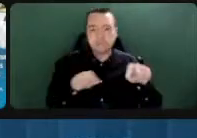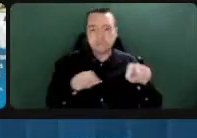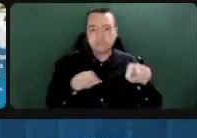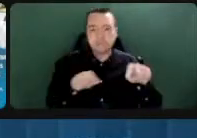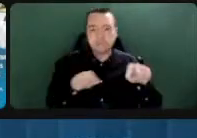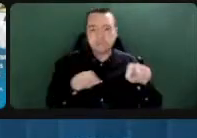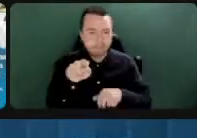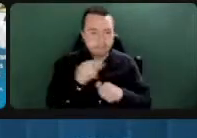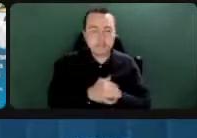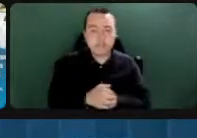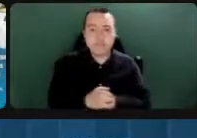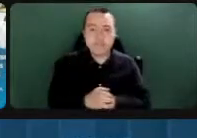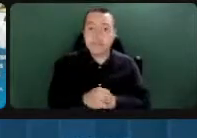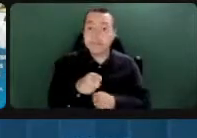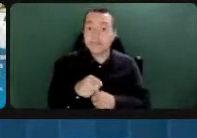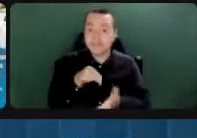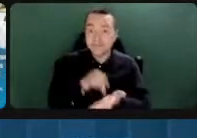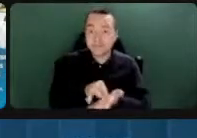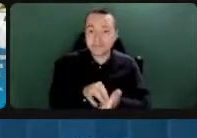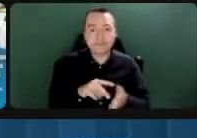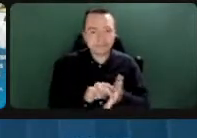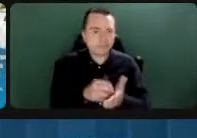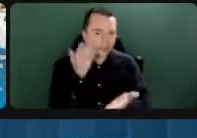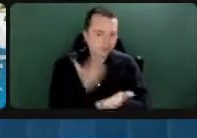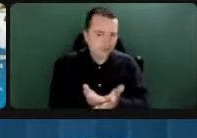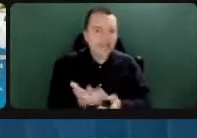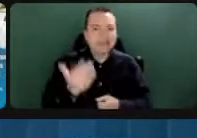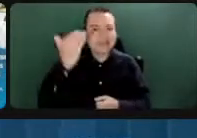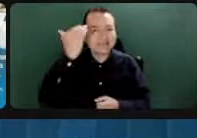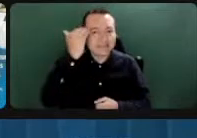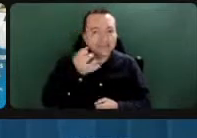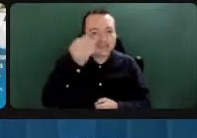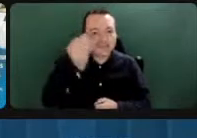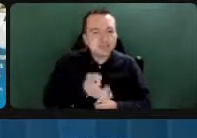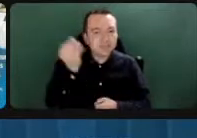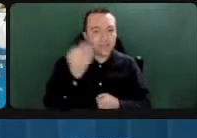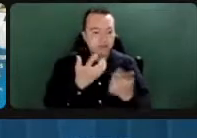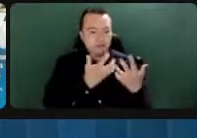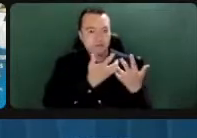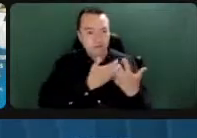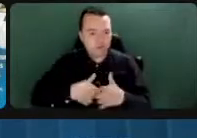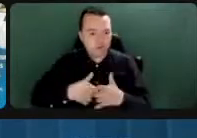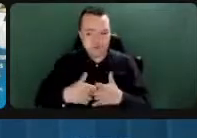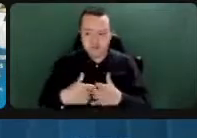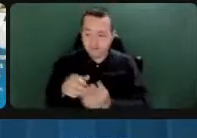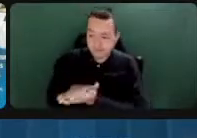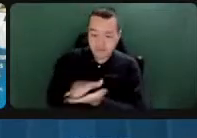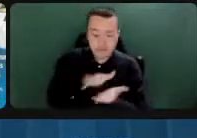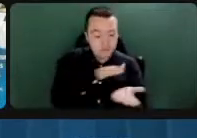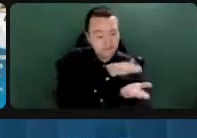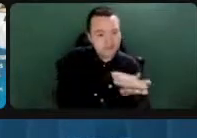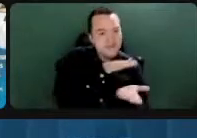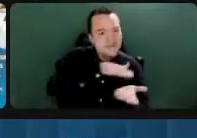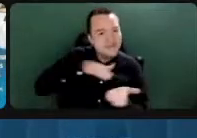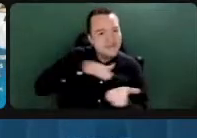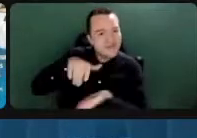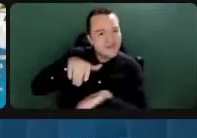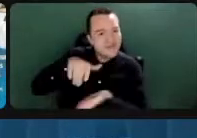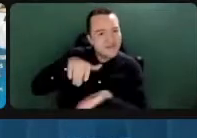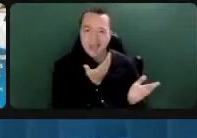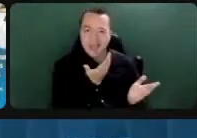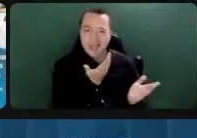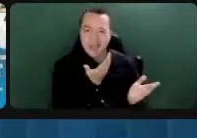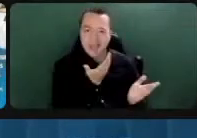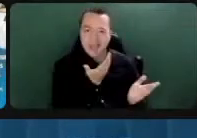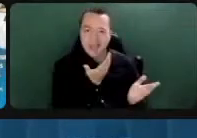poder apreciar la funcionalidad que tiene la nueva colección. Entonces quisiera presentar el día de hoy,